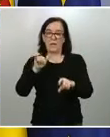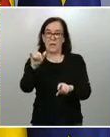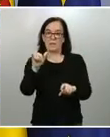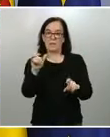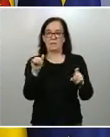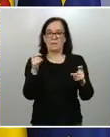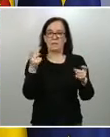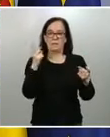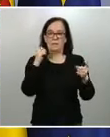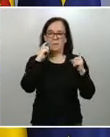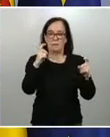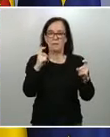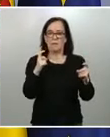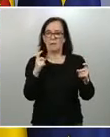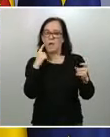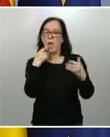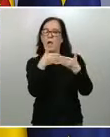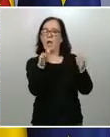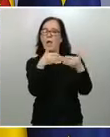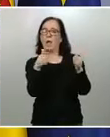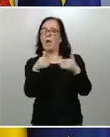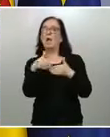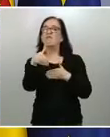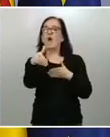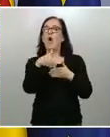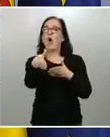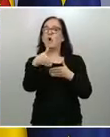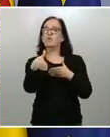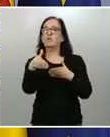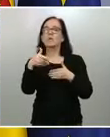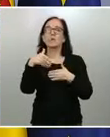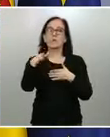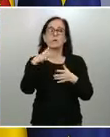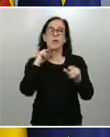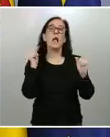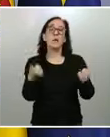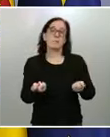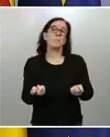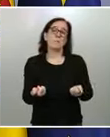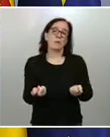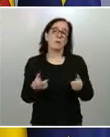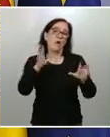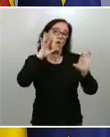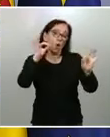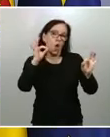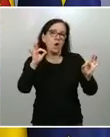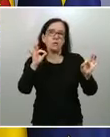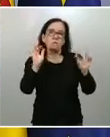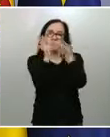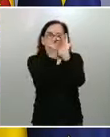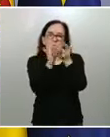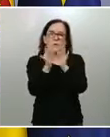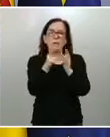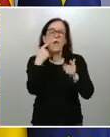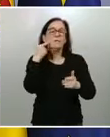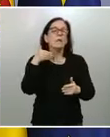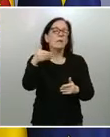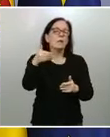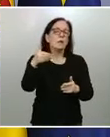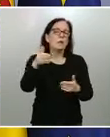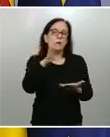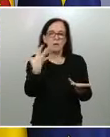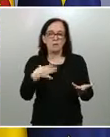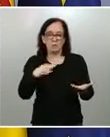a mercados de futuro en un futuro y empiezan lógicamente operaciones para ver efectivamente cómo pueden ocupar este espacio